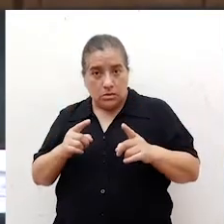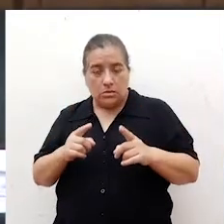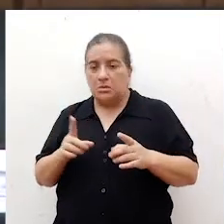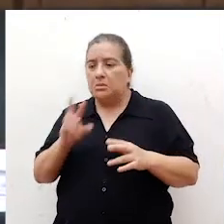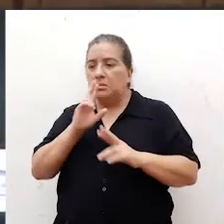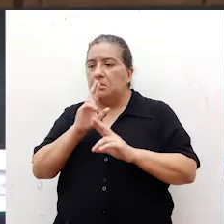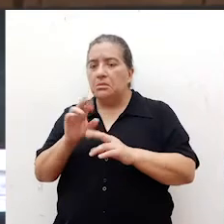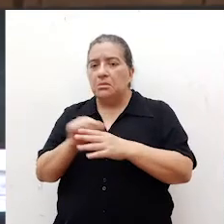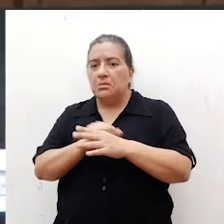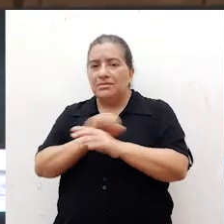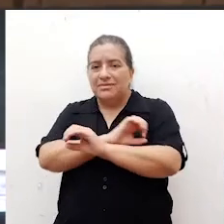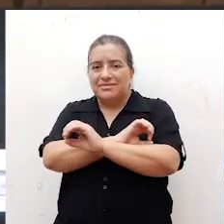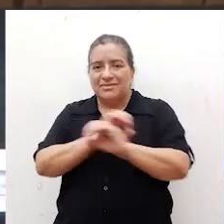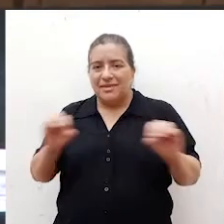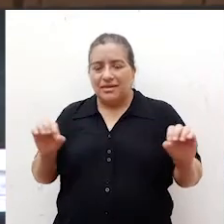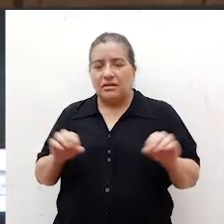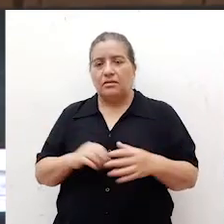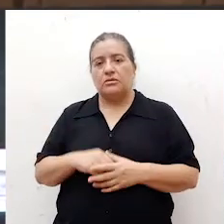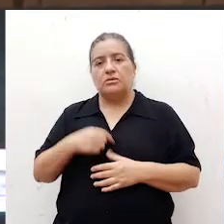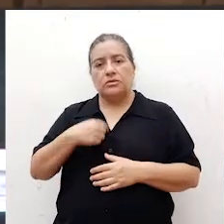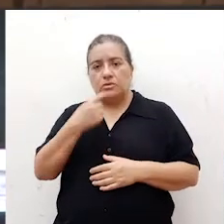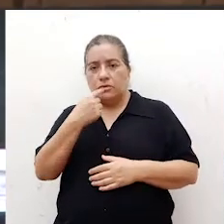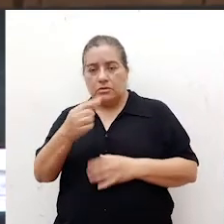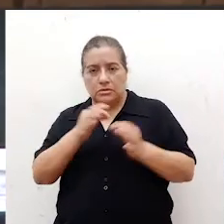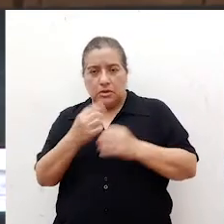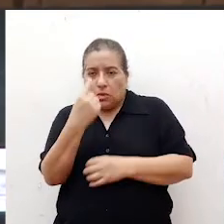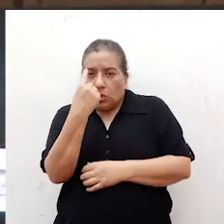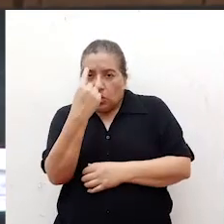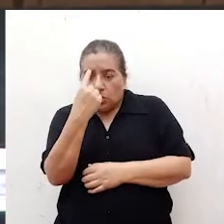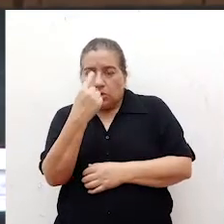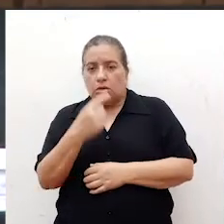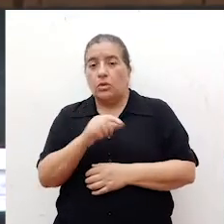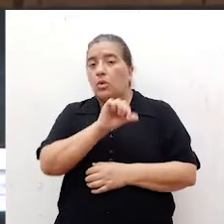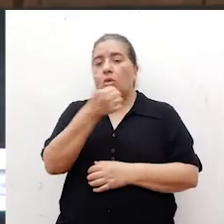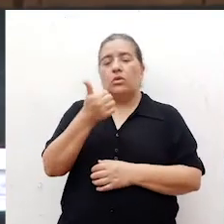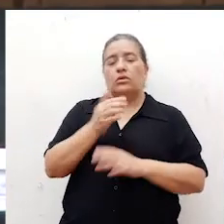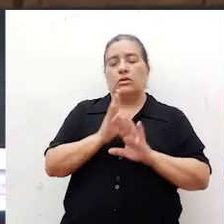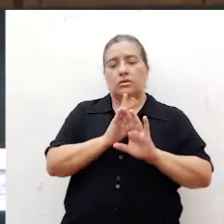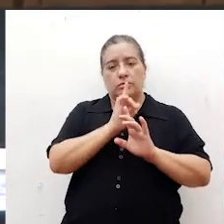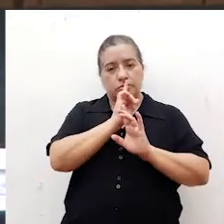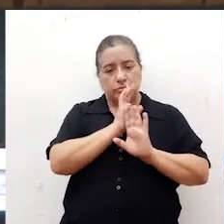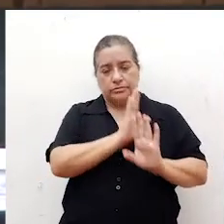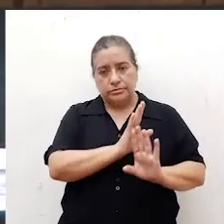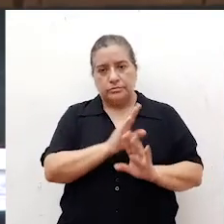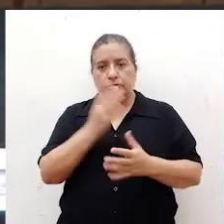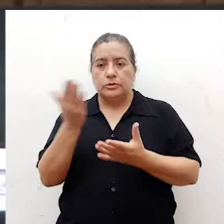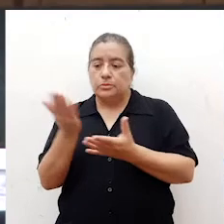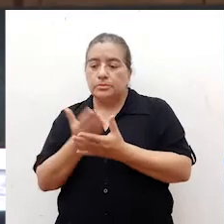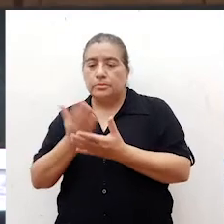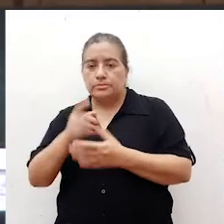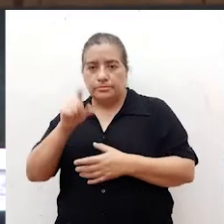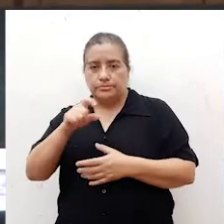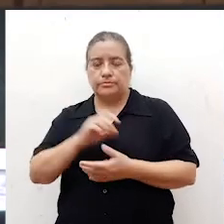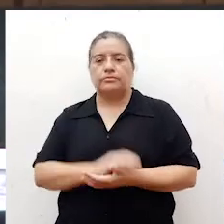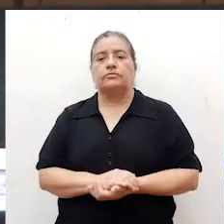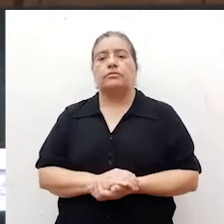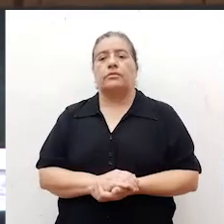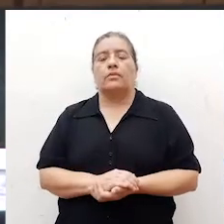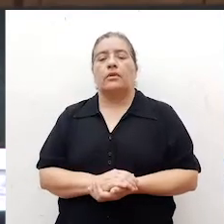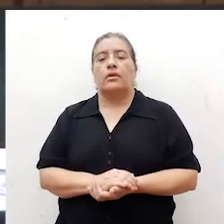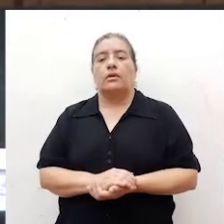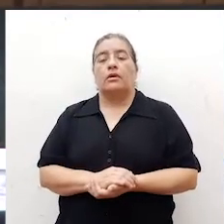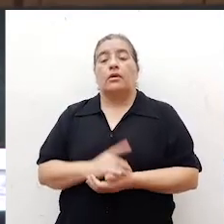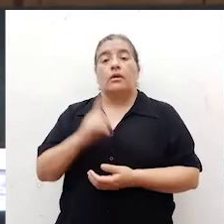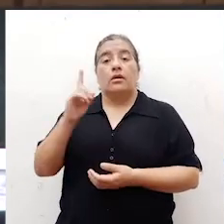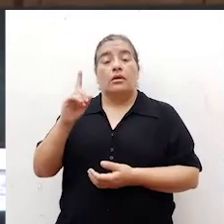pudieran utilizar mis expresiones en un sentido que no es el que yo necesariamente planteo. Solamente le diré lo siguiente.